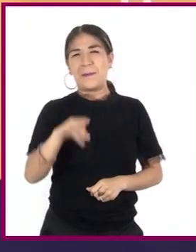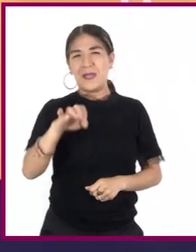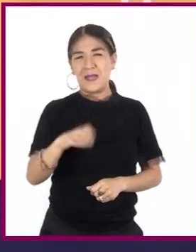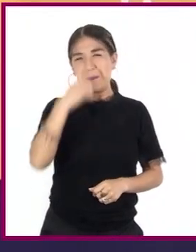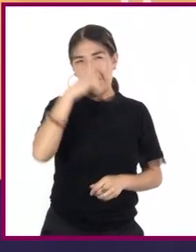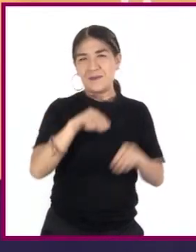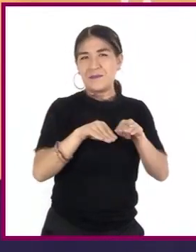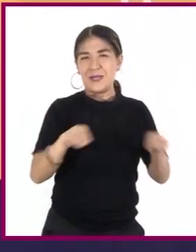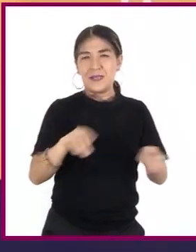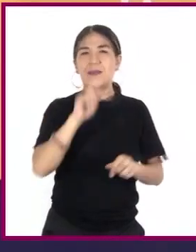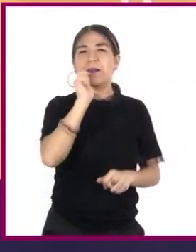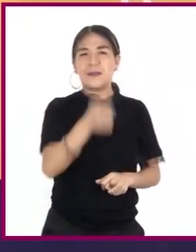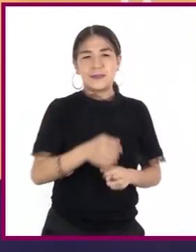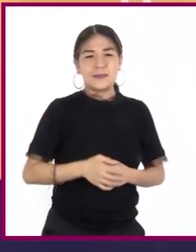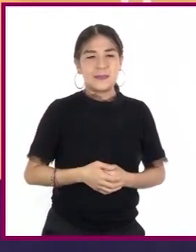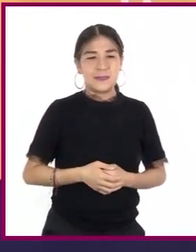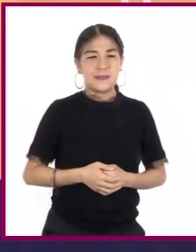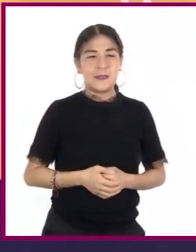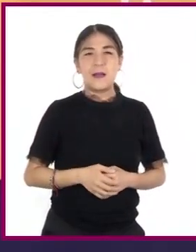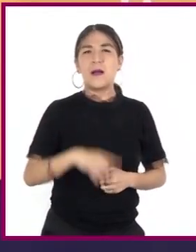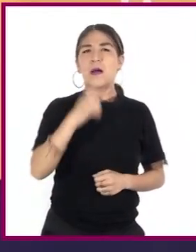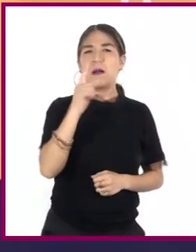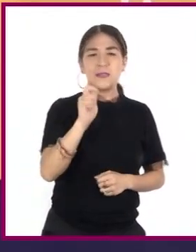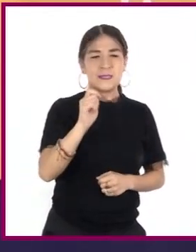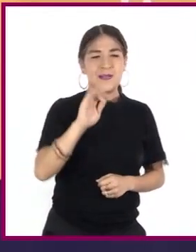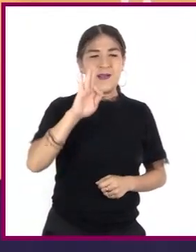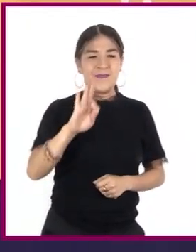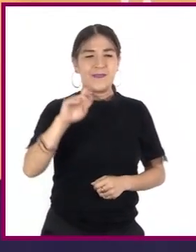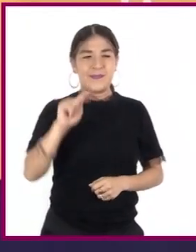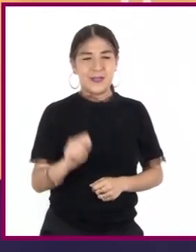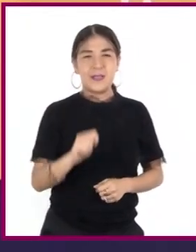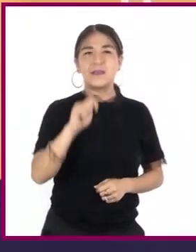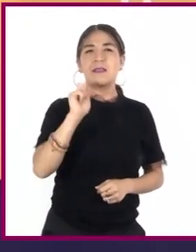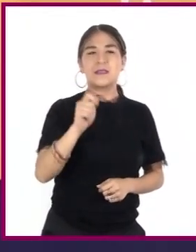forma, tenemos que un pie es igual a